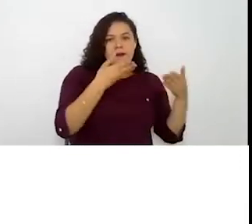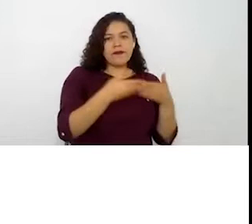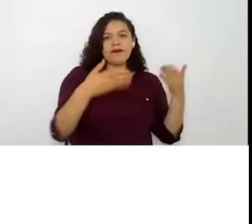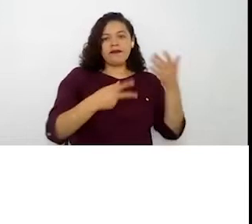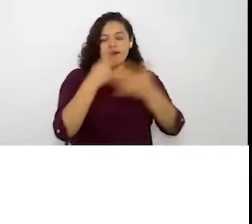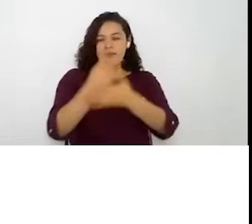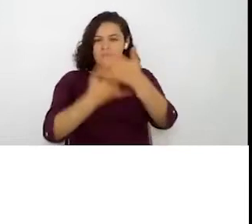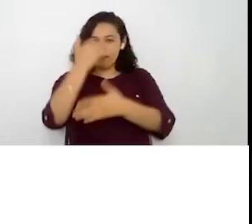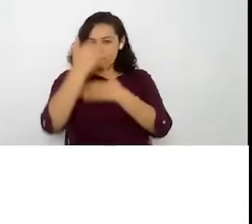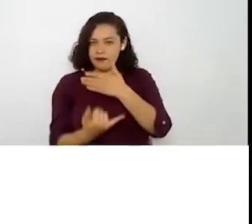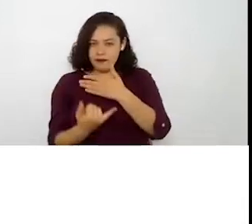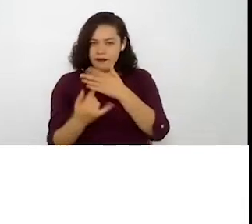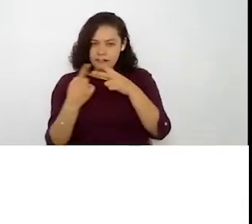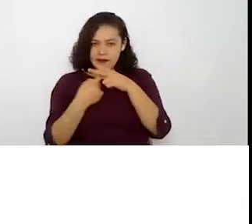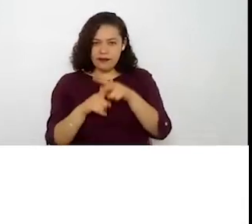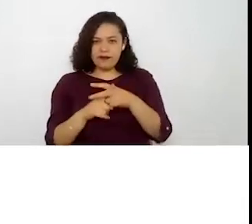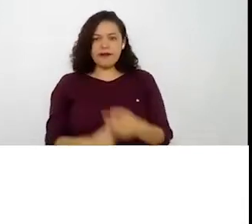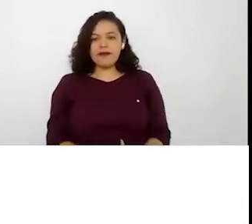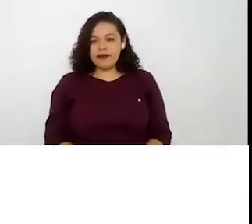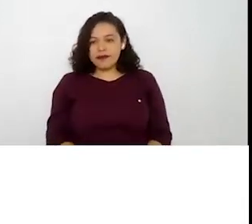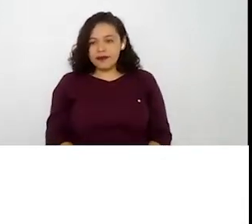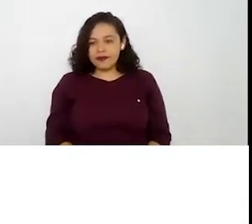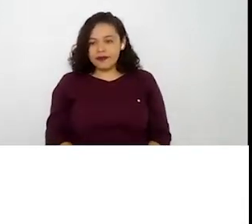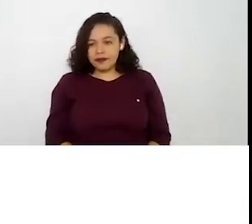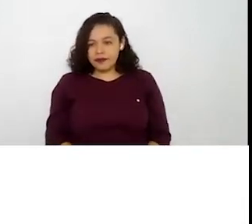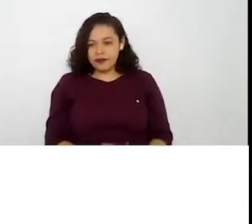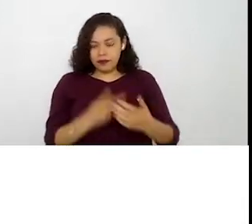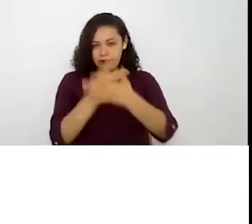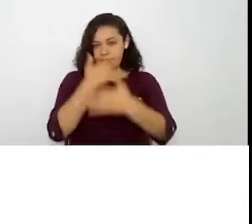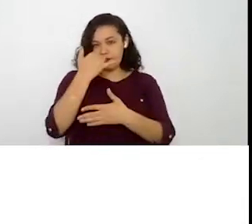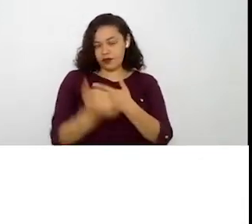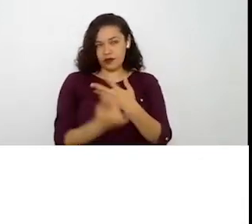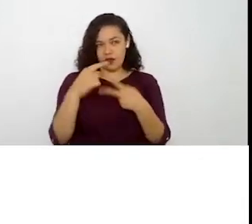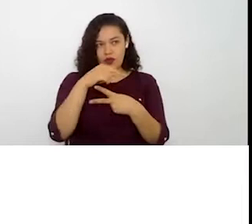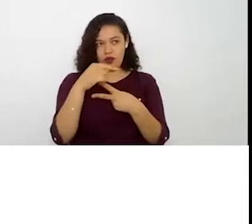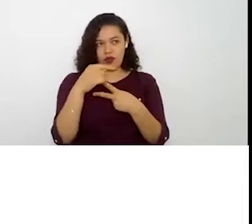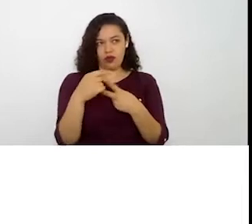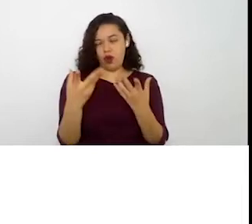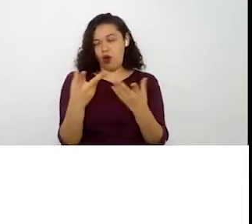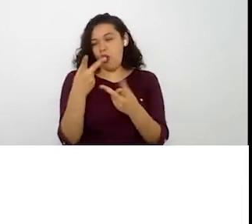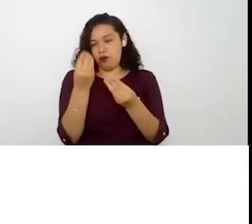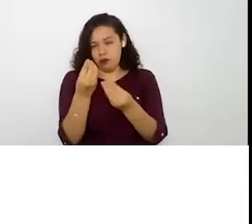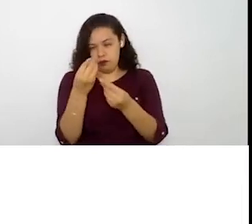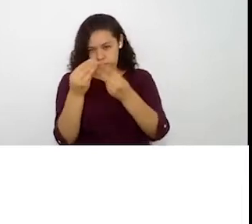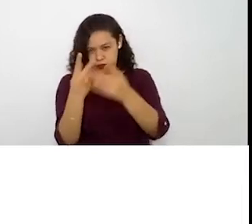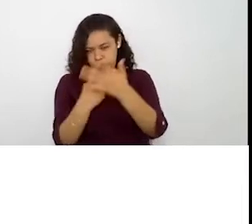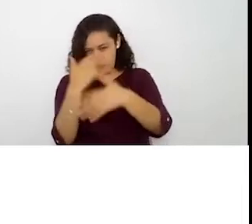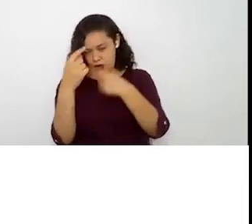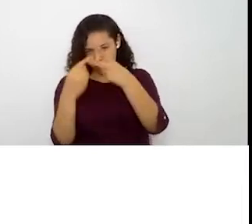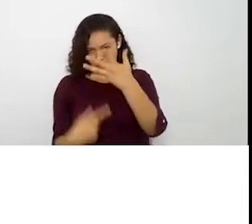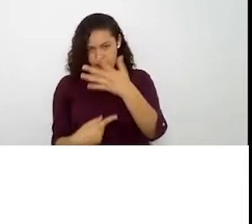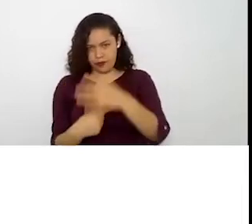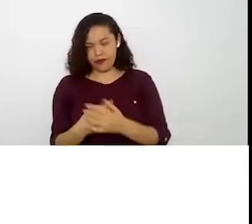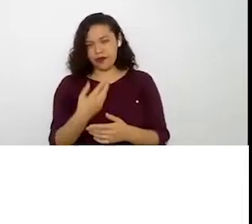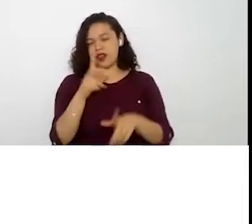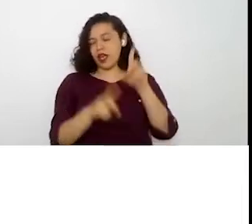proyecto el proyecto o los proyectos que son dependiendo del ahorita vamos a